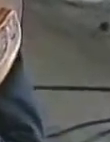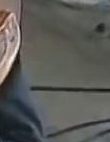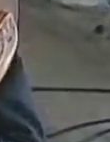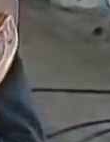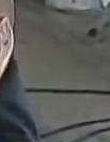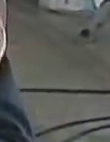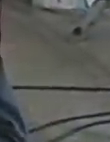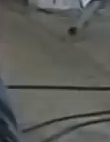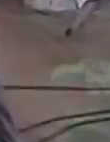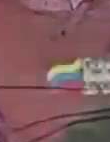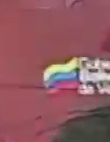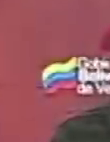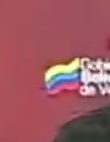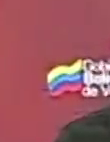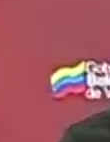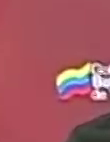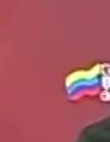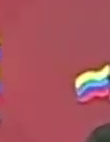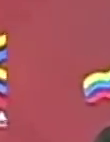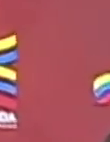venezolano.